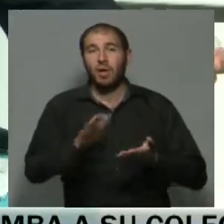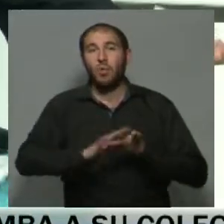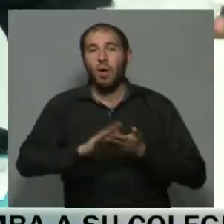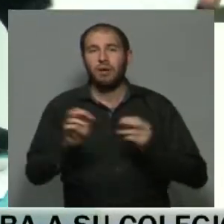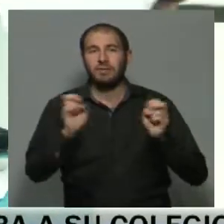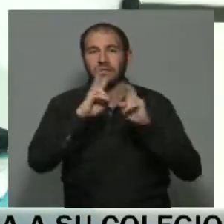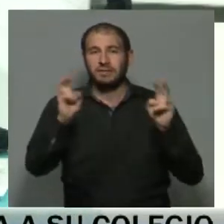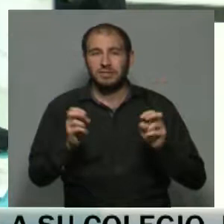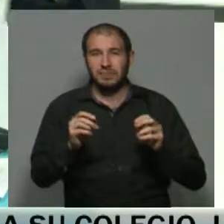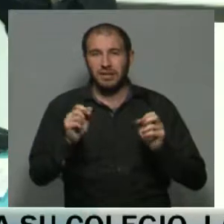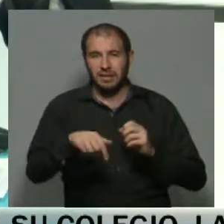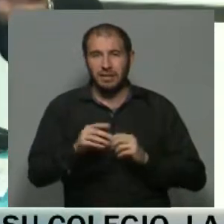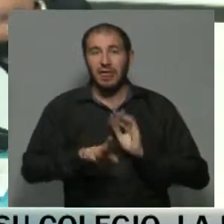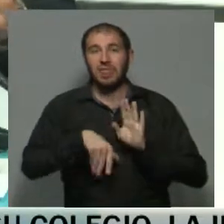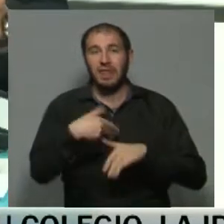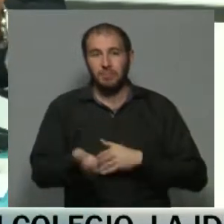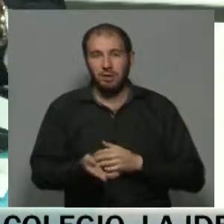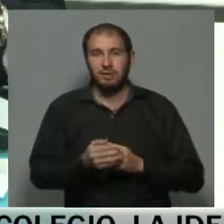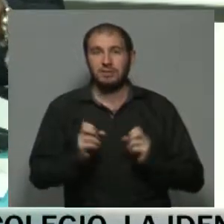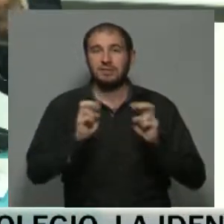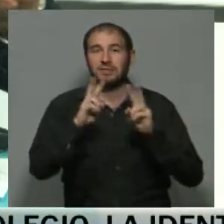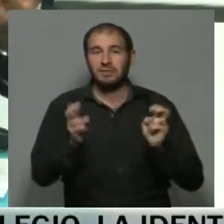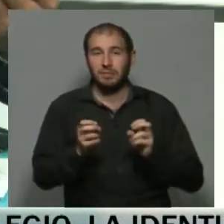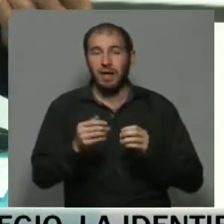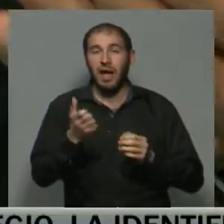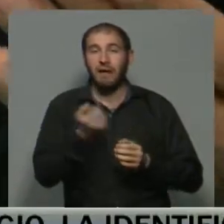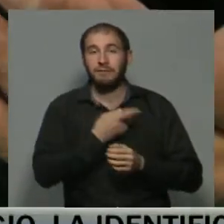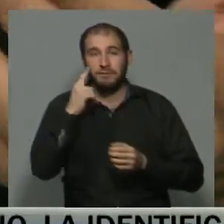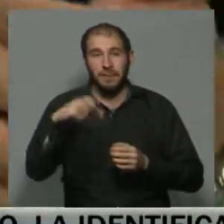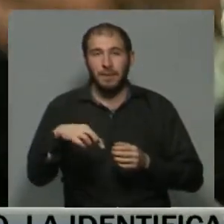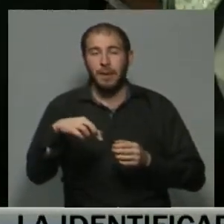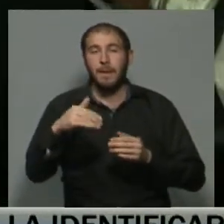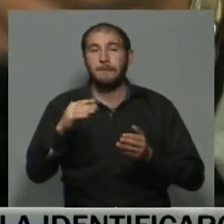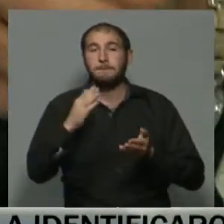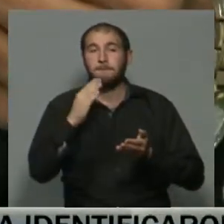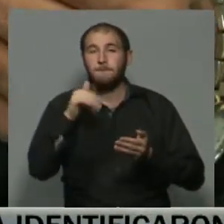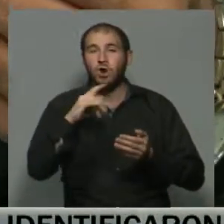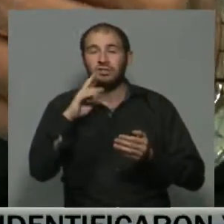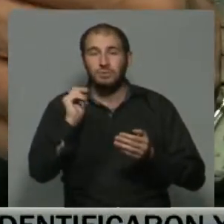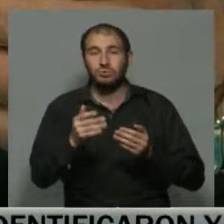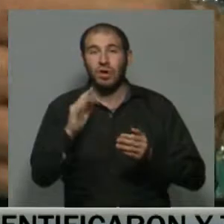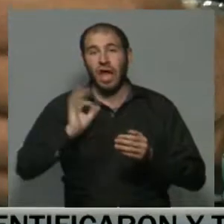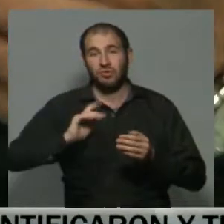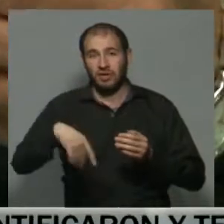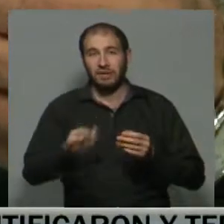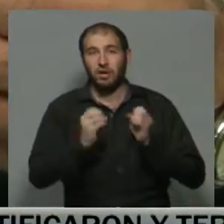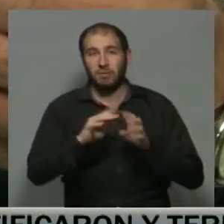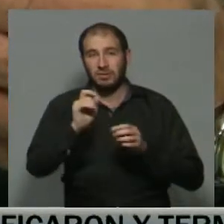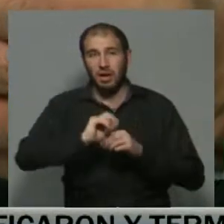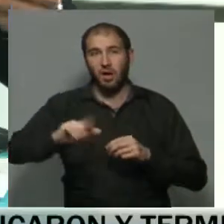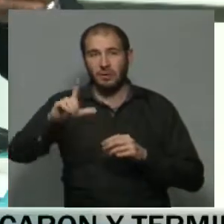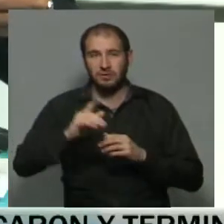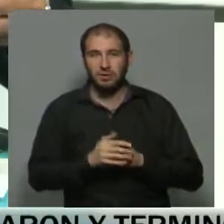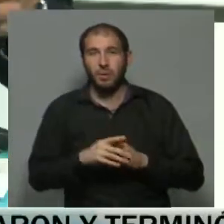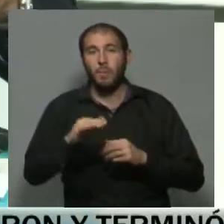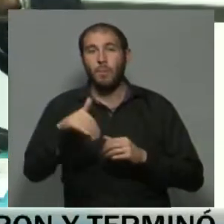con respecto a este tema. Después, lo que es a través de la AFIP, el monotributo, a partir de enero del año que viene comienza un incremento